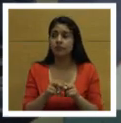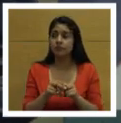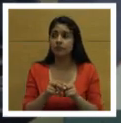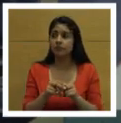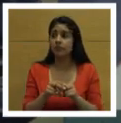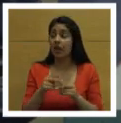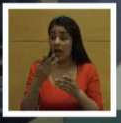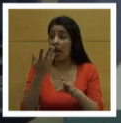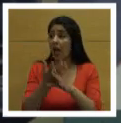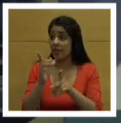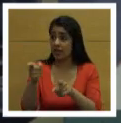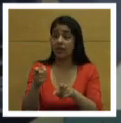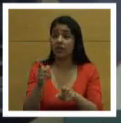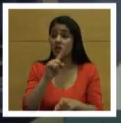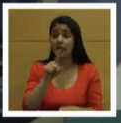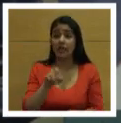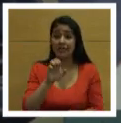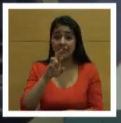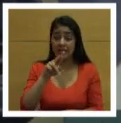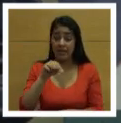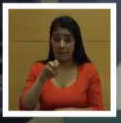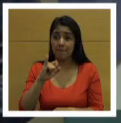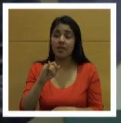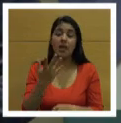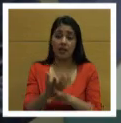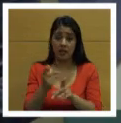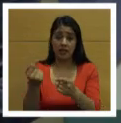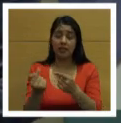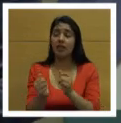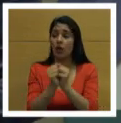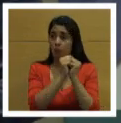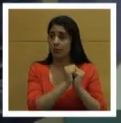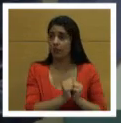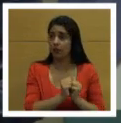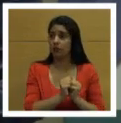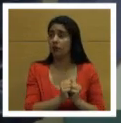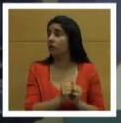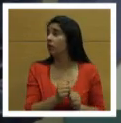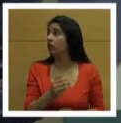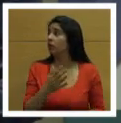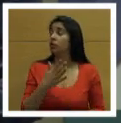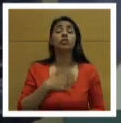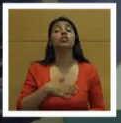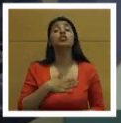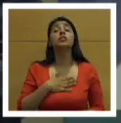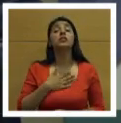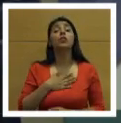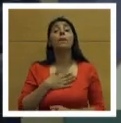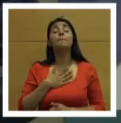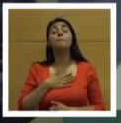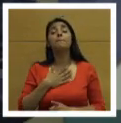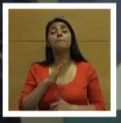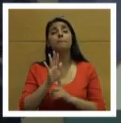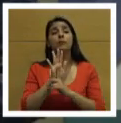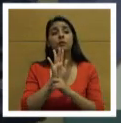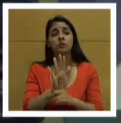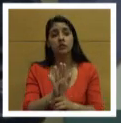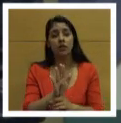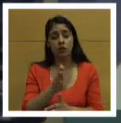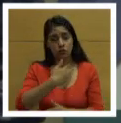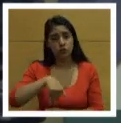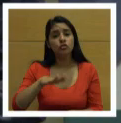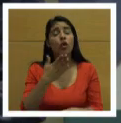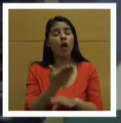la seremica presente. Y, en definitiva, bueno, quiero yo exponer respecto a los... Nosotros igual tenemos